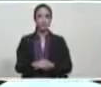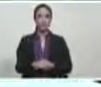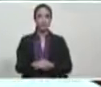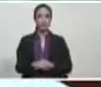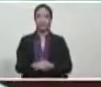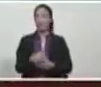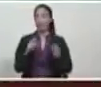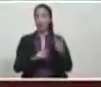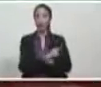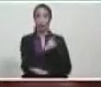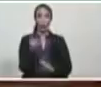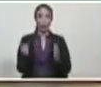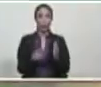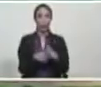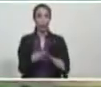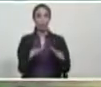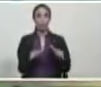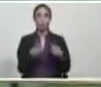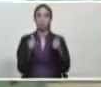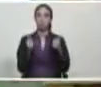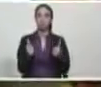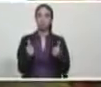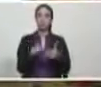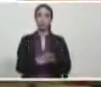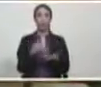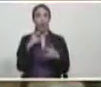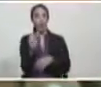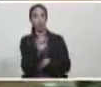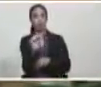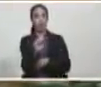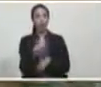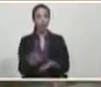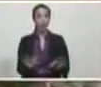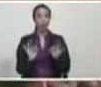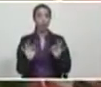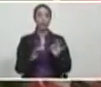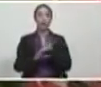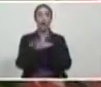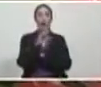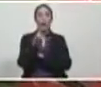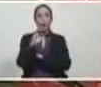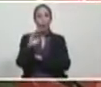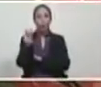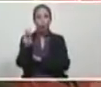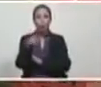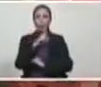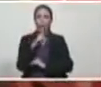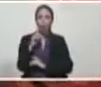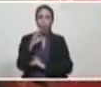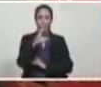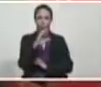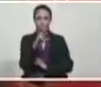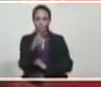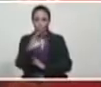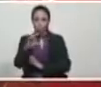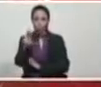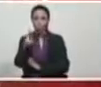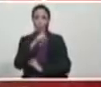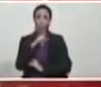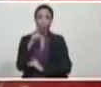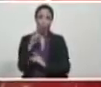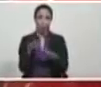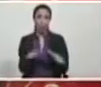tiene todo, pues. Sí, señor. El carro Nuevo Arauca, el cucú. A recorrer las calles de Venezuela en la